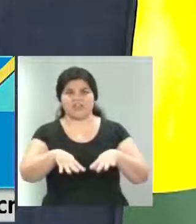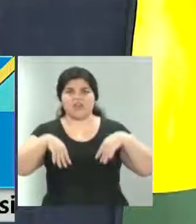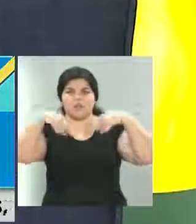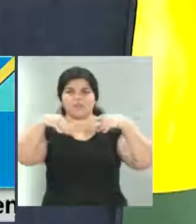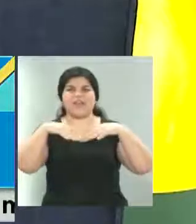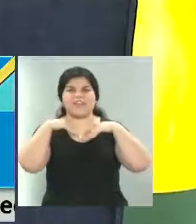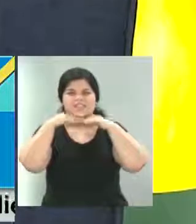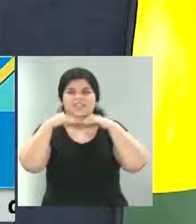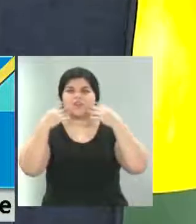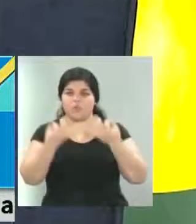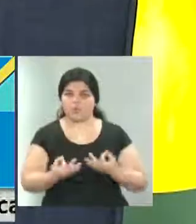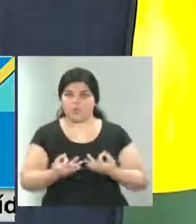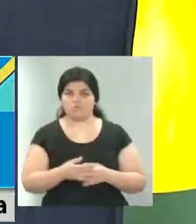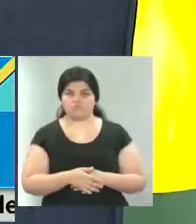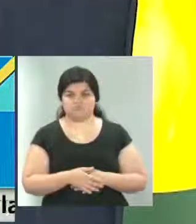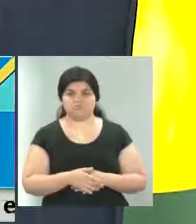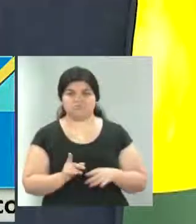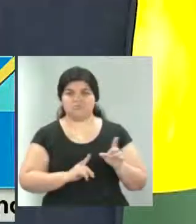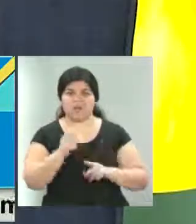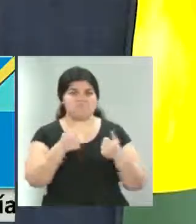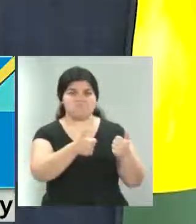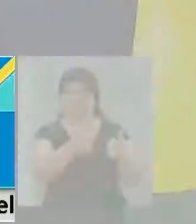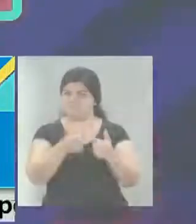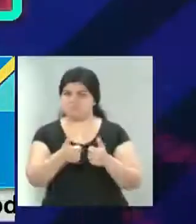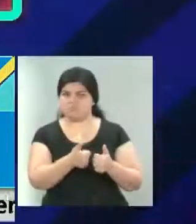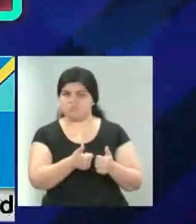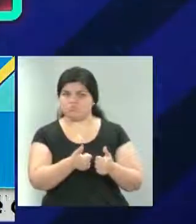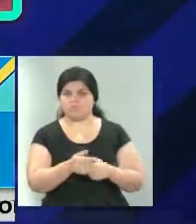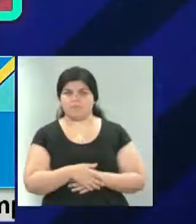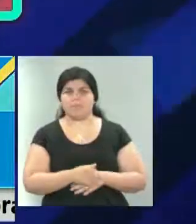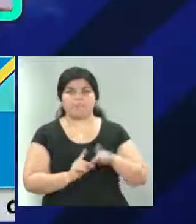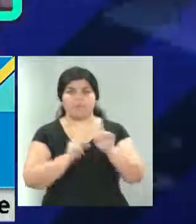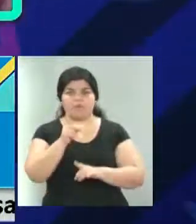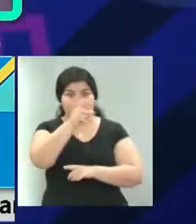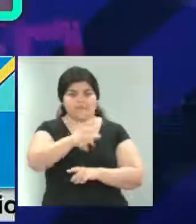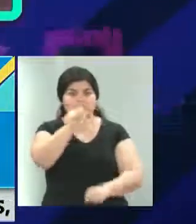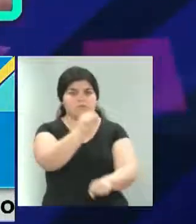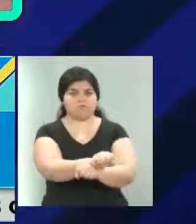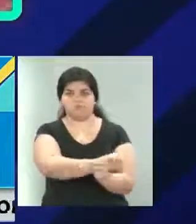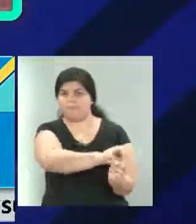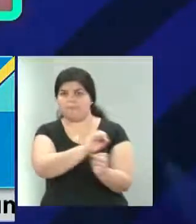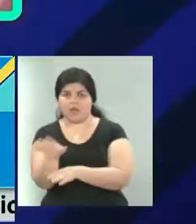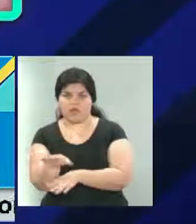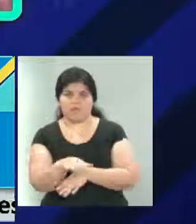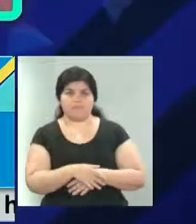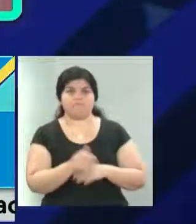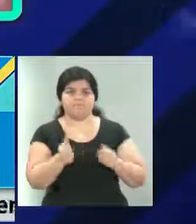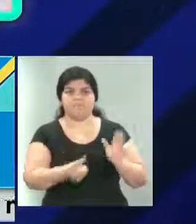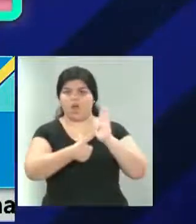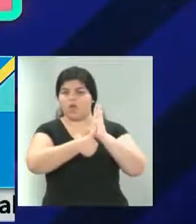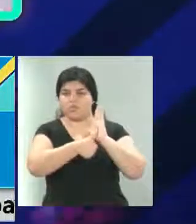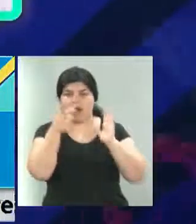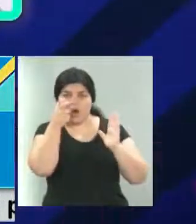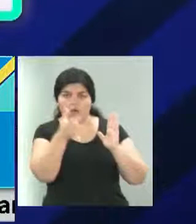quizás, han habido resultados, algunos porque se han llevado detenidos. Hemos visto que con este control biométrico se los